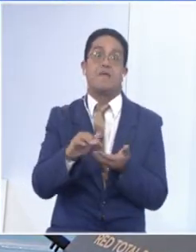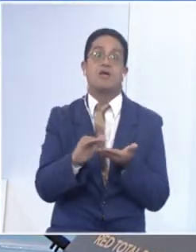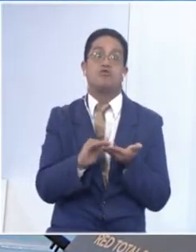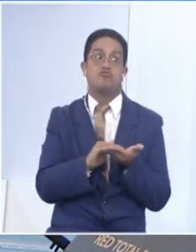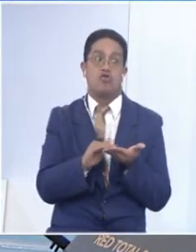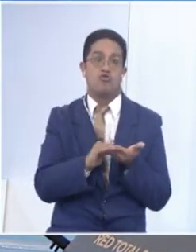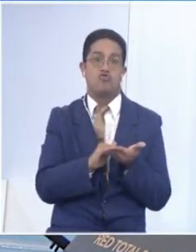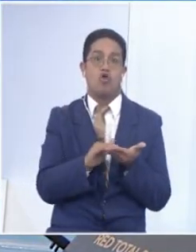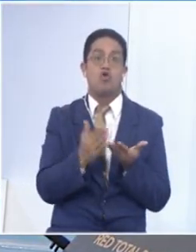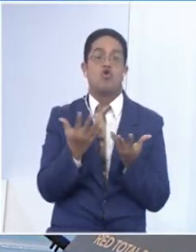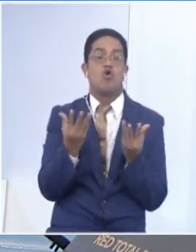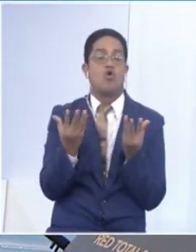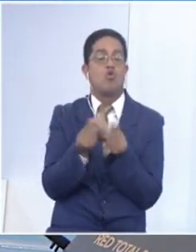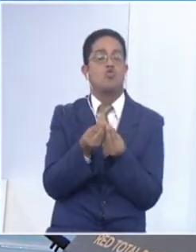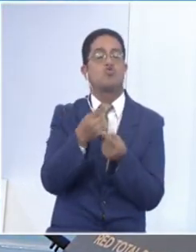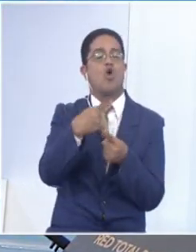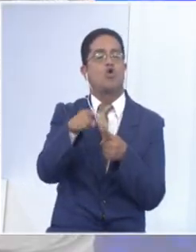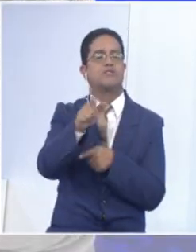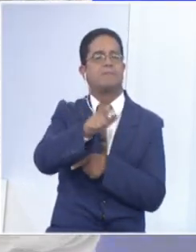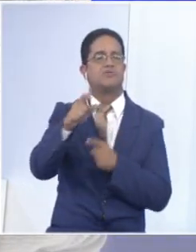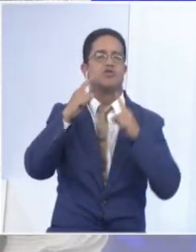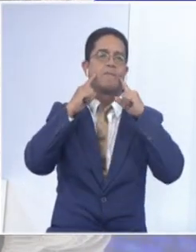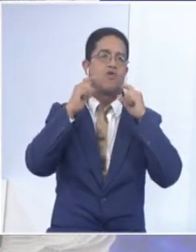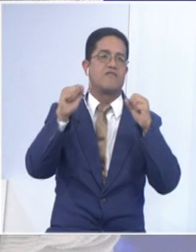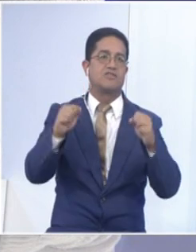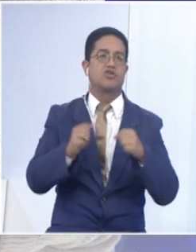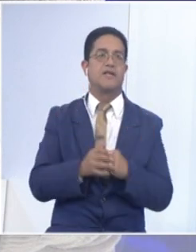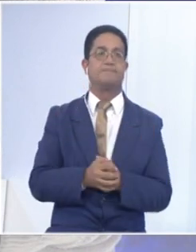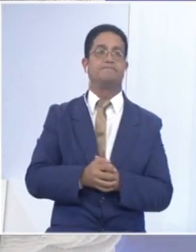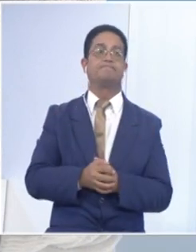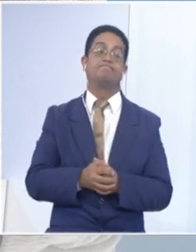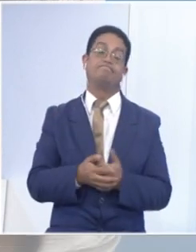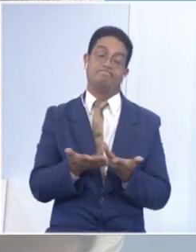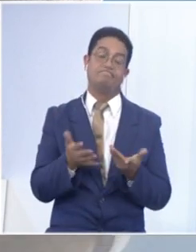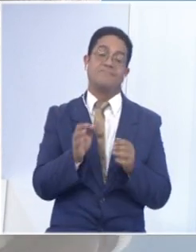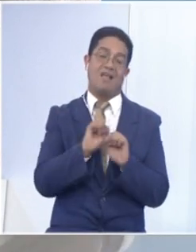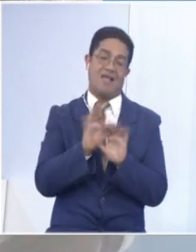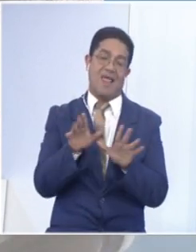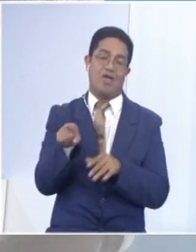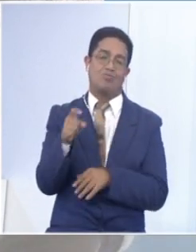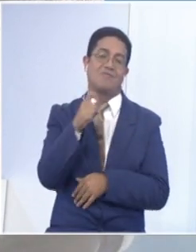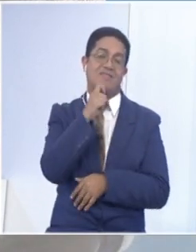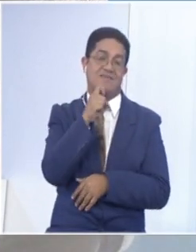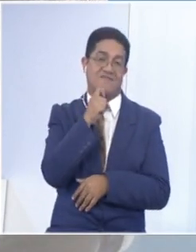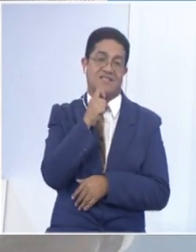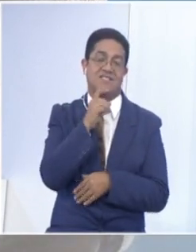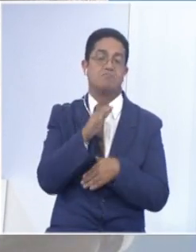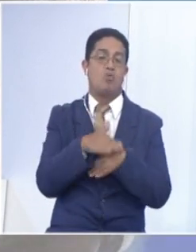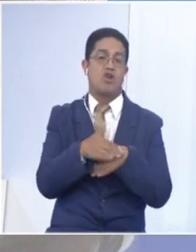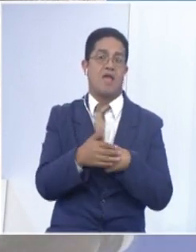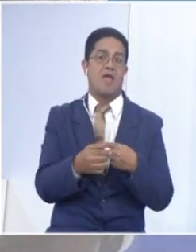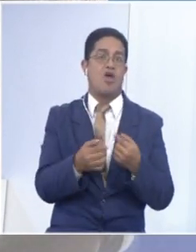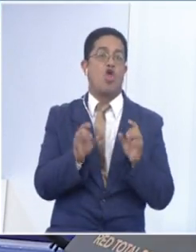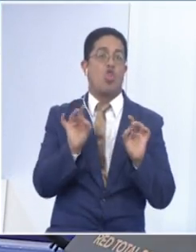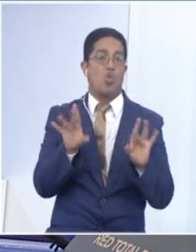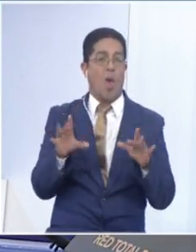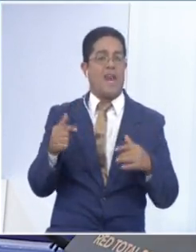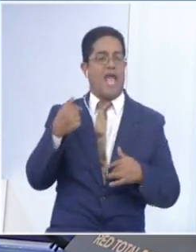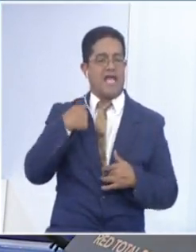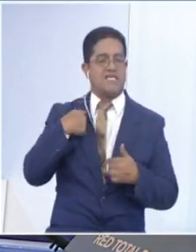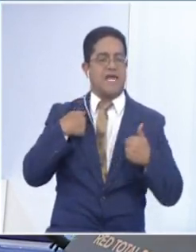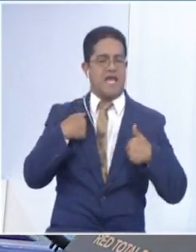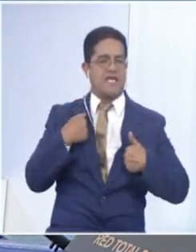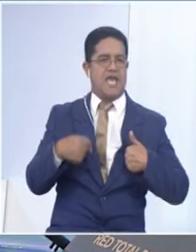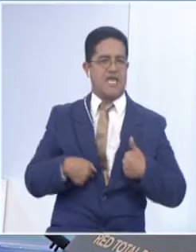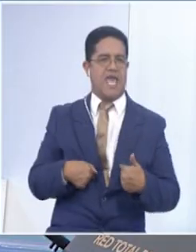forma multidisciplinaria. Claro, al saltar es difícil al momento del diagnóstico porque son demasiados puntos o focos dolorosos que se crean